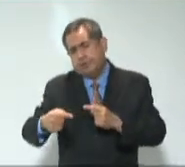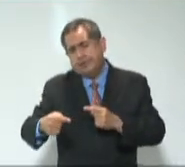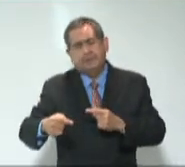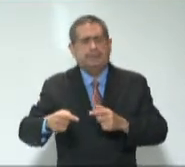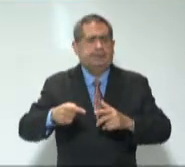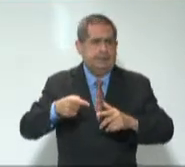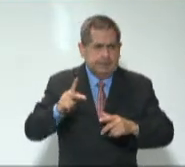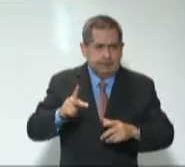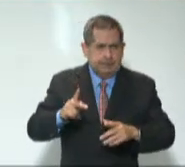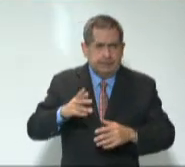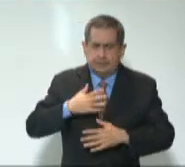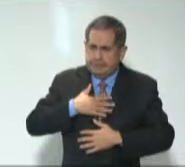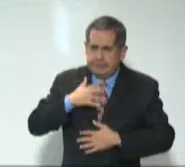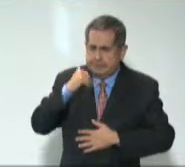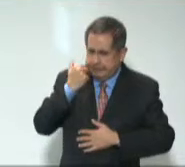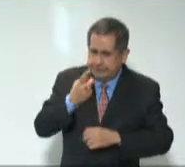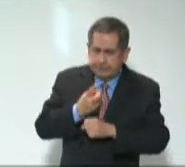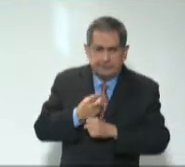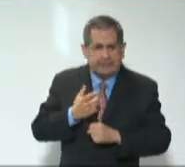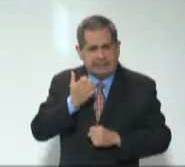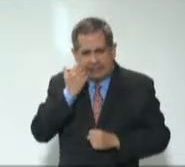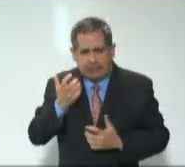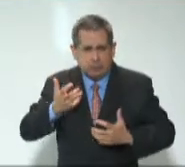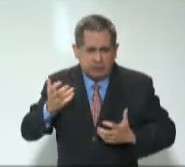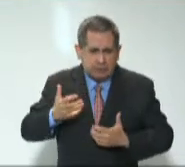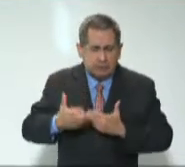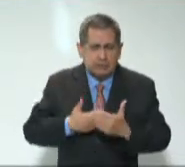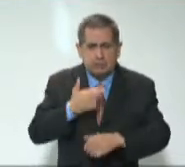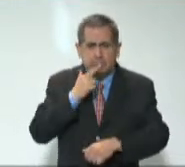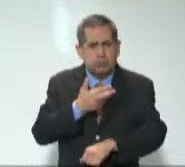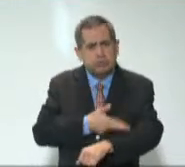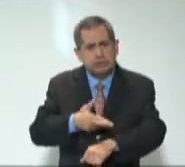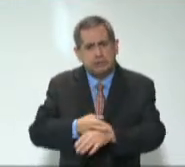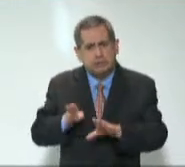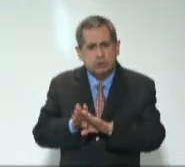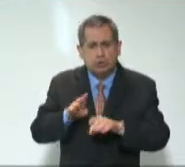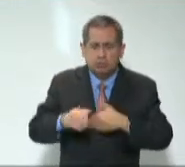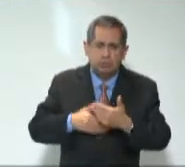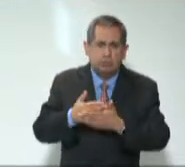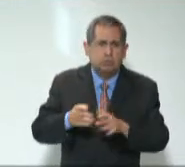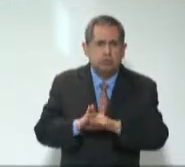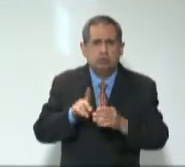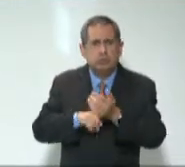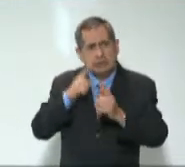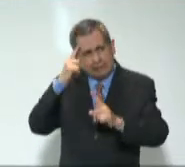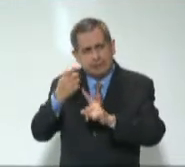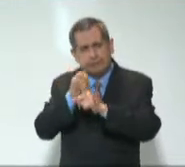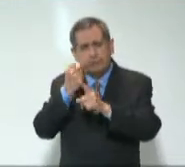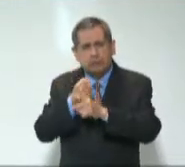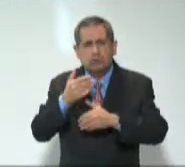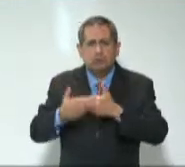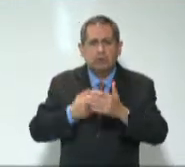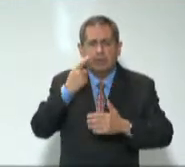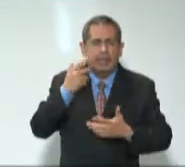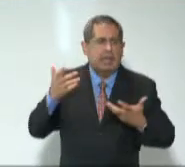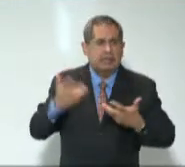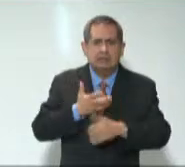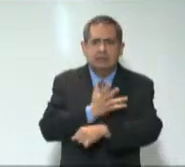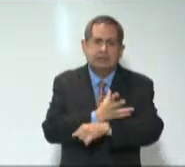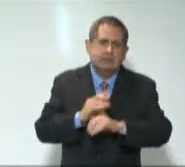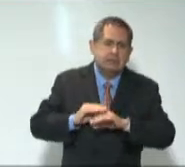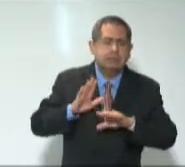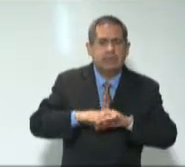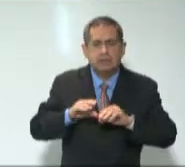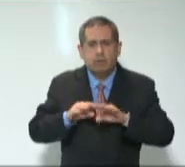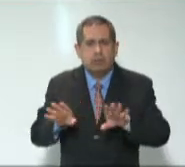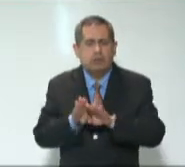pero la voluntad de hacerlo de mejorar y continuar trabajando nos obliga a redoblar esfuerzos para hacer de la transparencia y acceso a